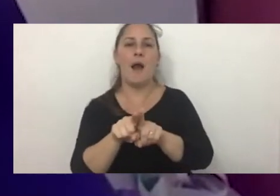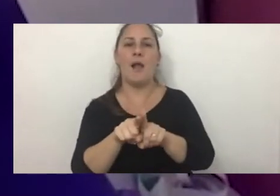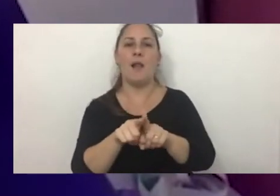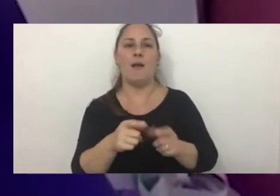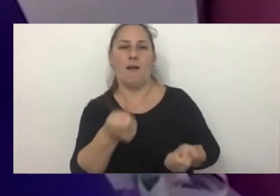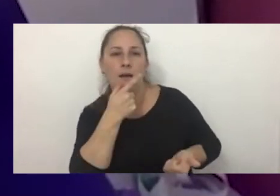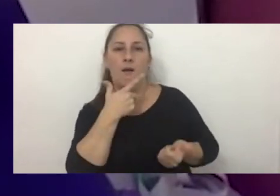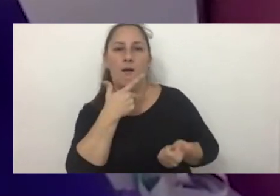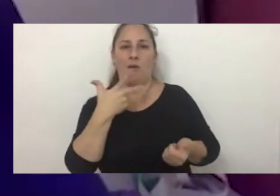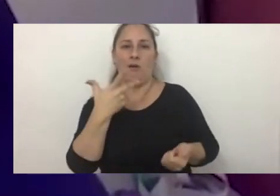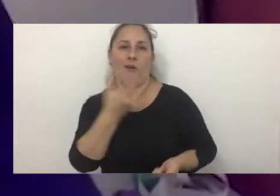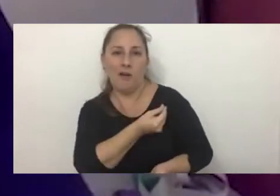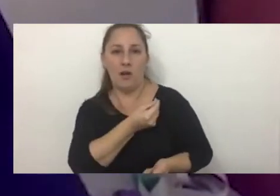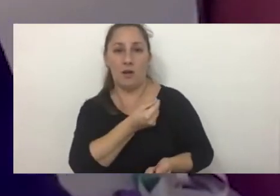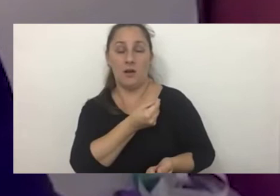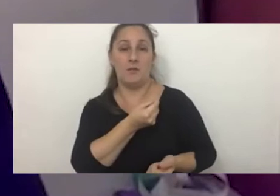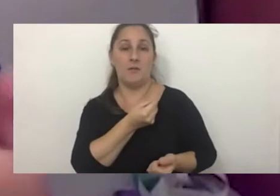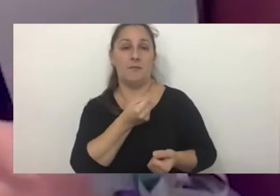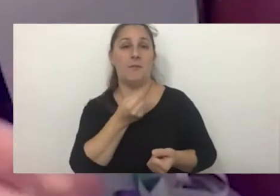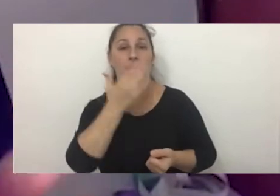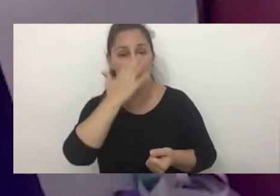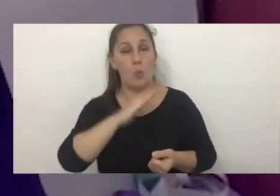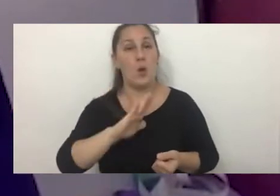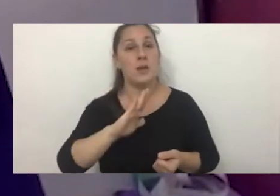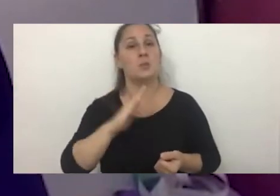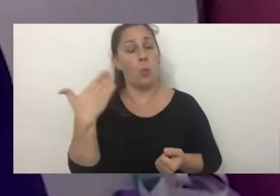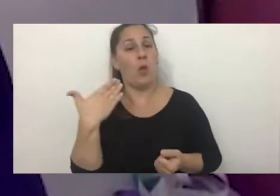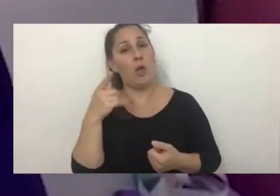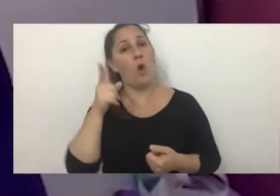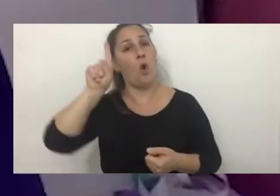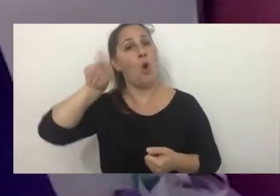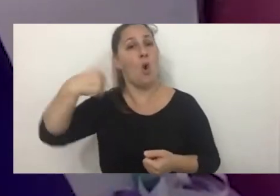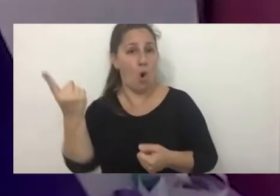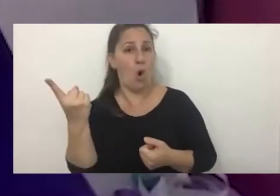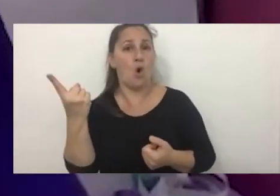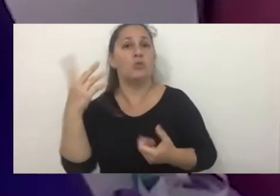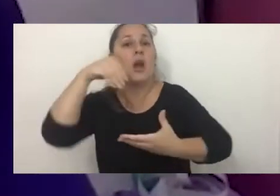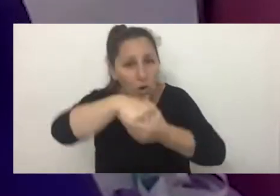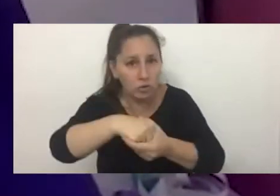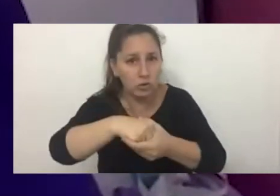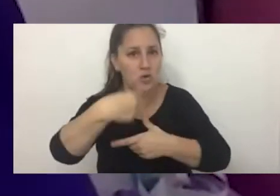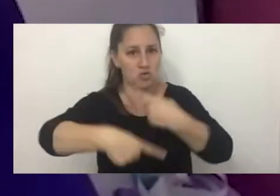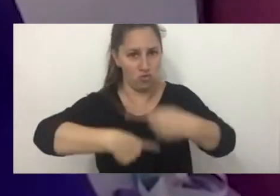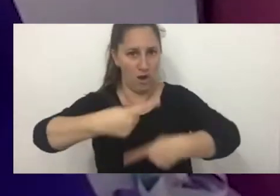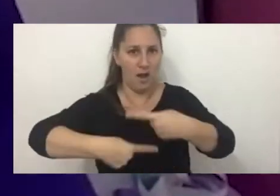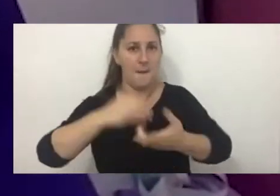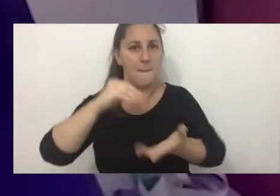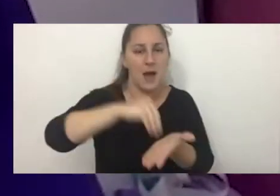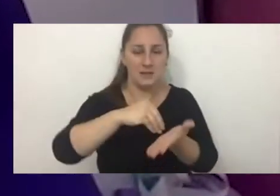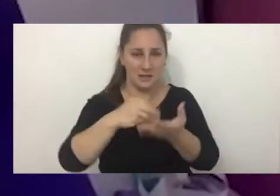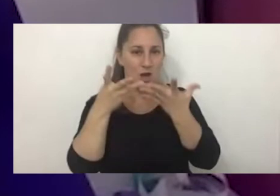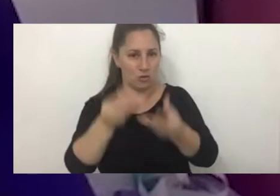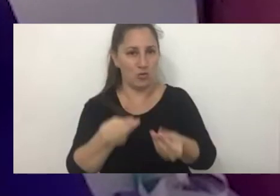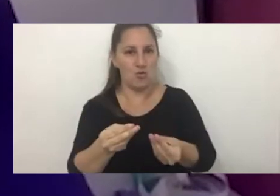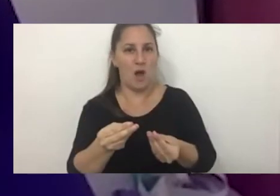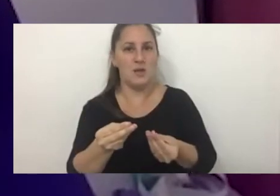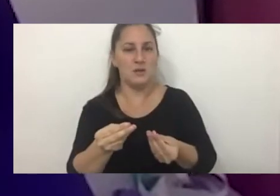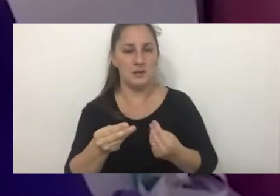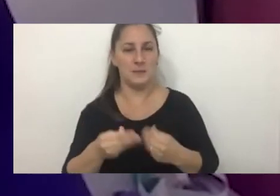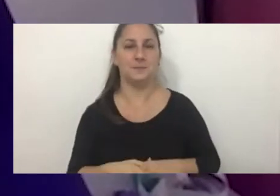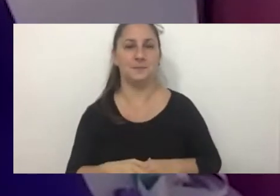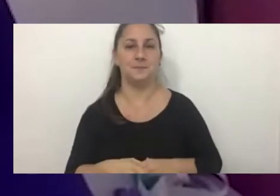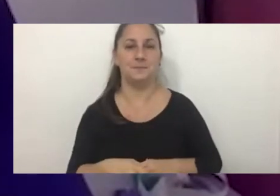sinceramente una persona sana puede seguir la fisiología y parir tranquilamente